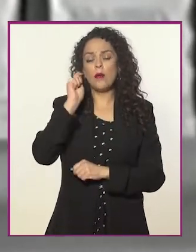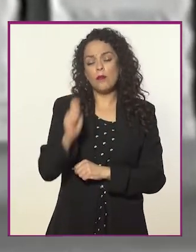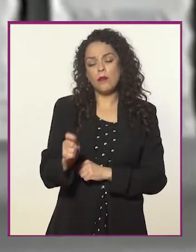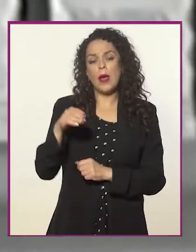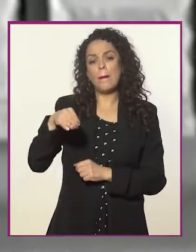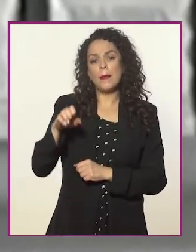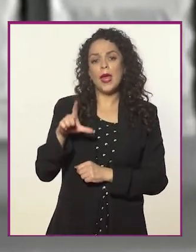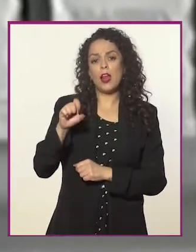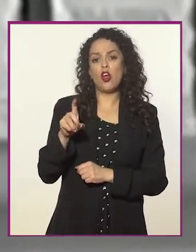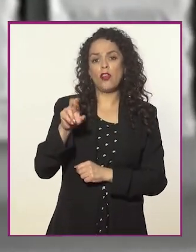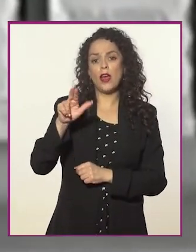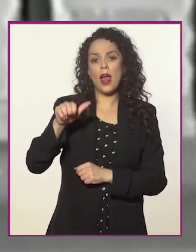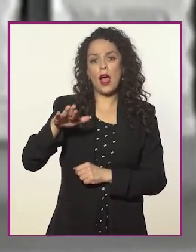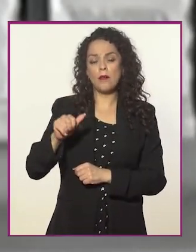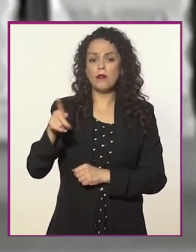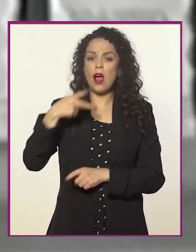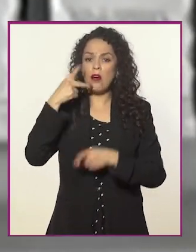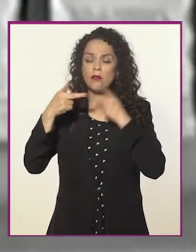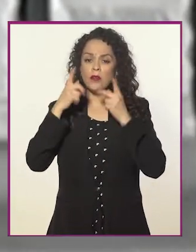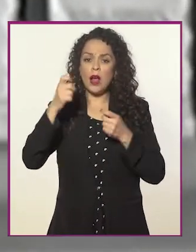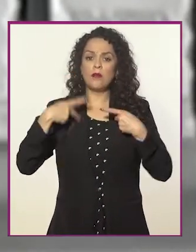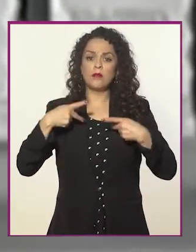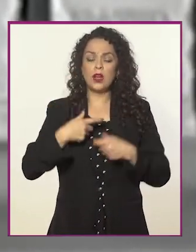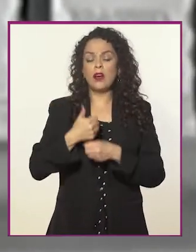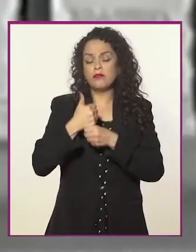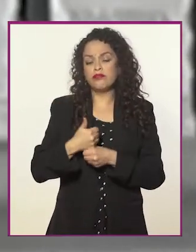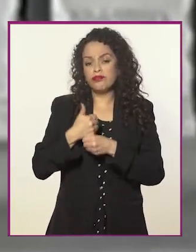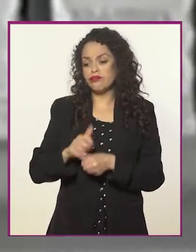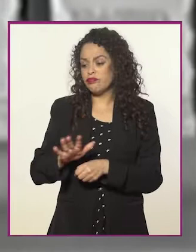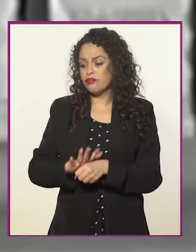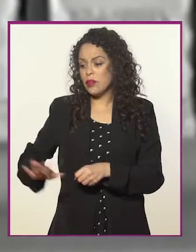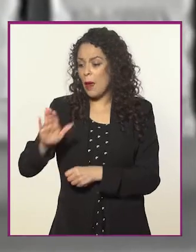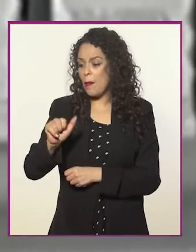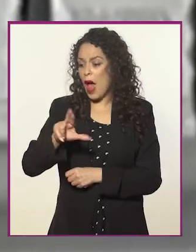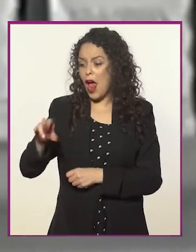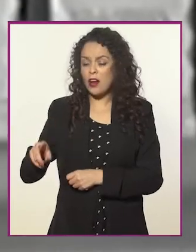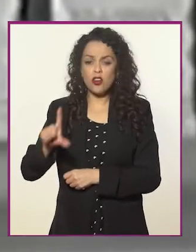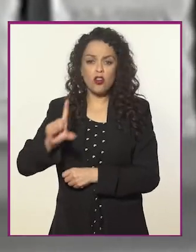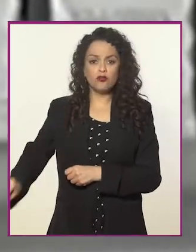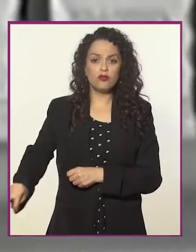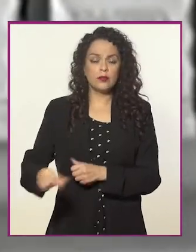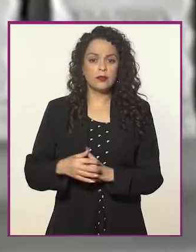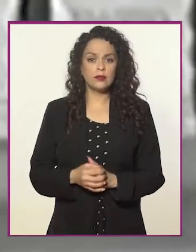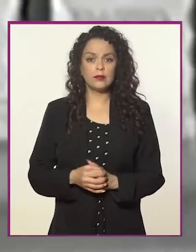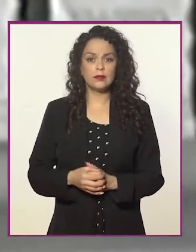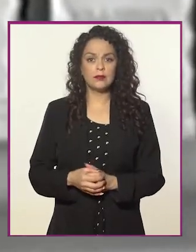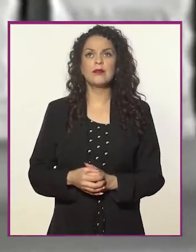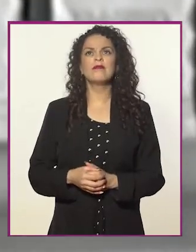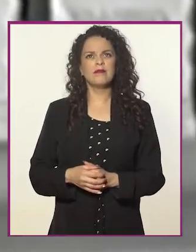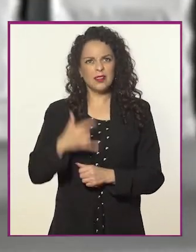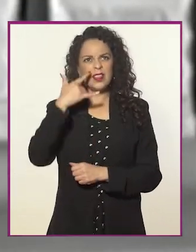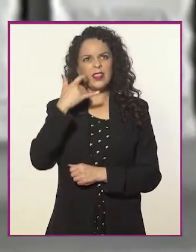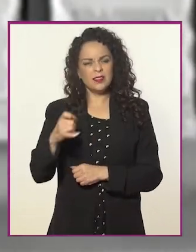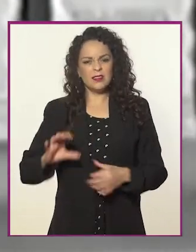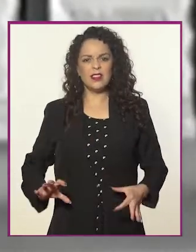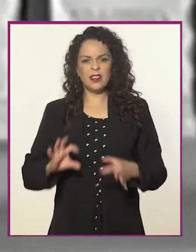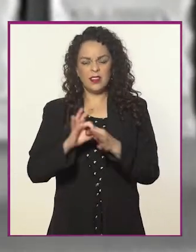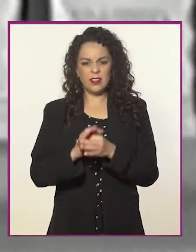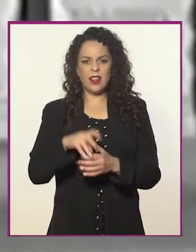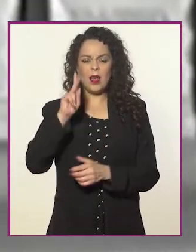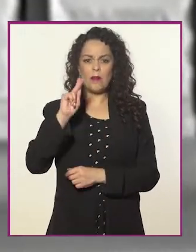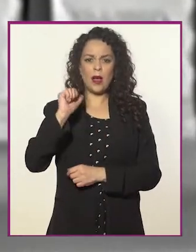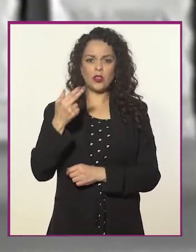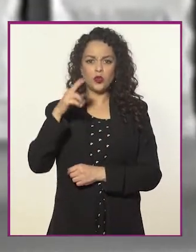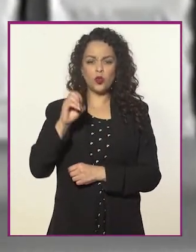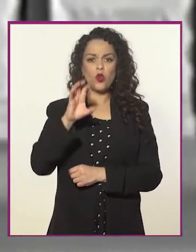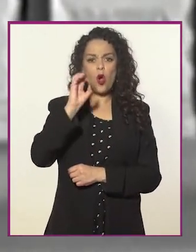El caló era el habla de los rotos, la gente de barrio. ¡Qué curioso! Se le relacionó a la picardía del pachuco o al